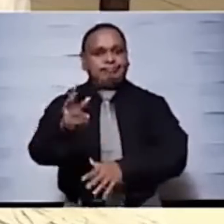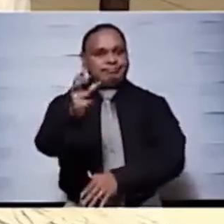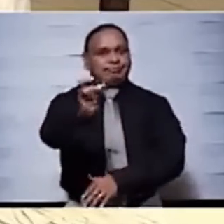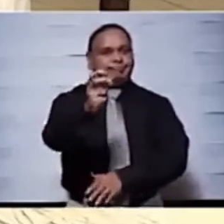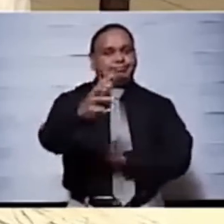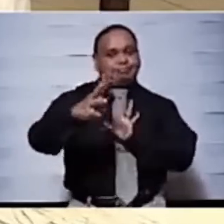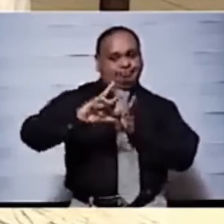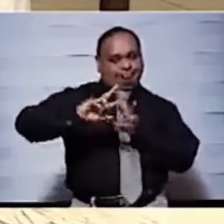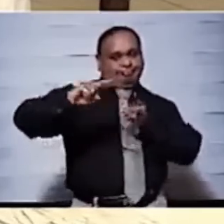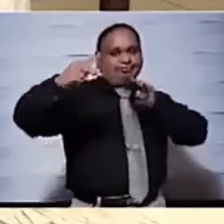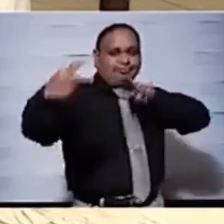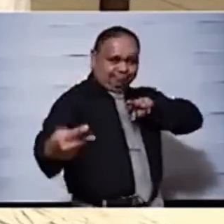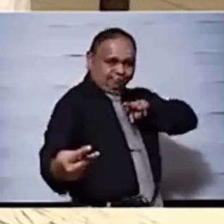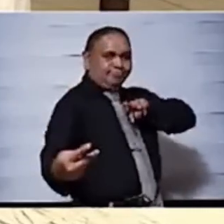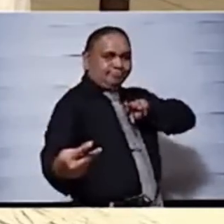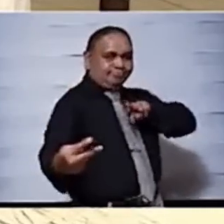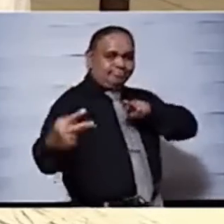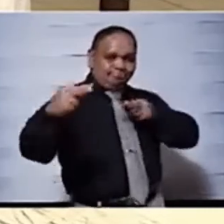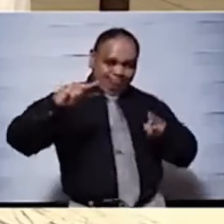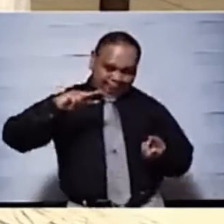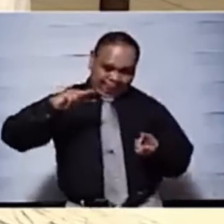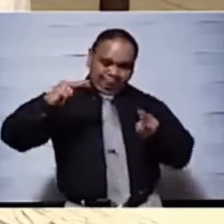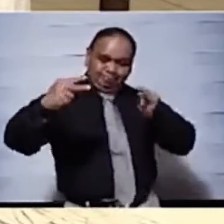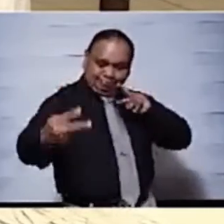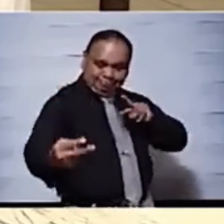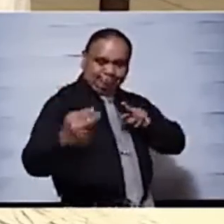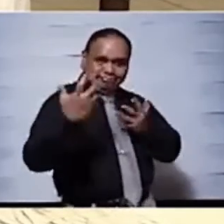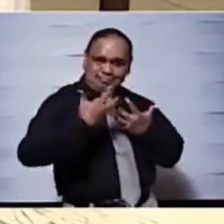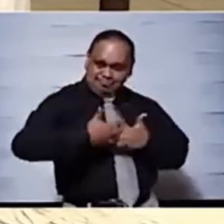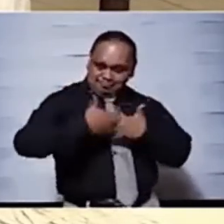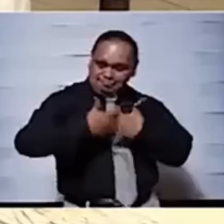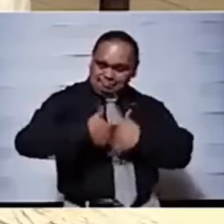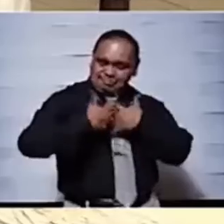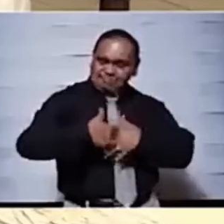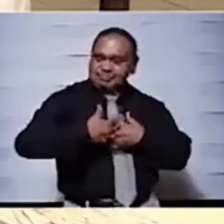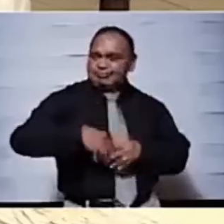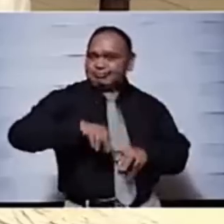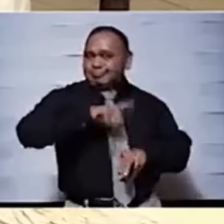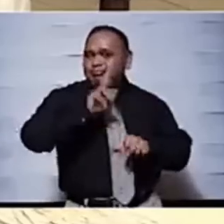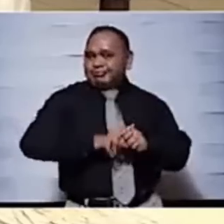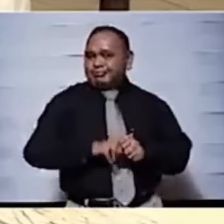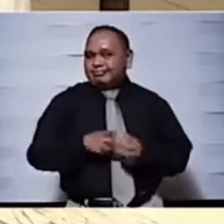una proyección y es un mecanismo muy común y muy perverso. Totalmente. Es el